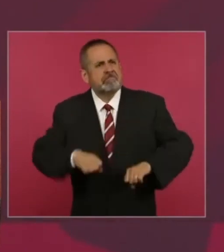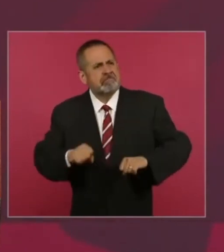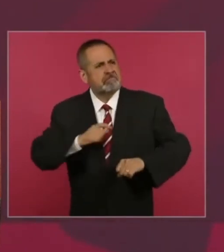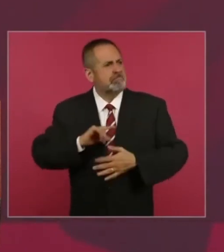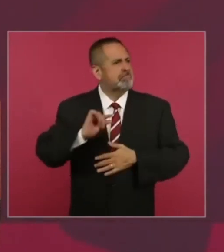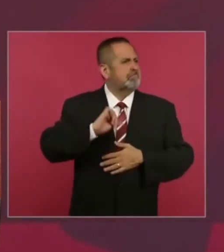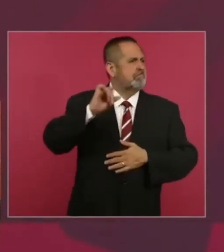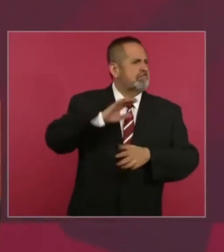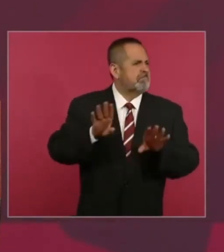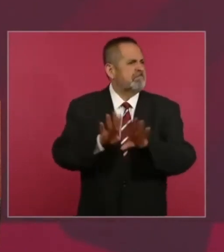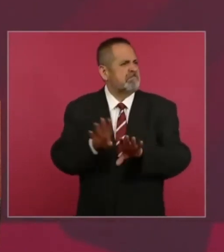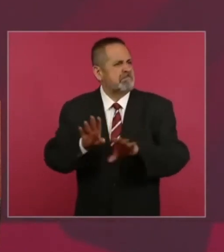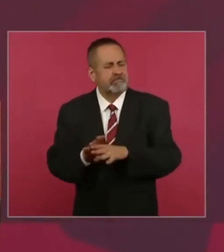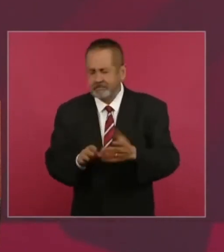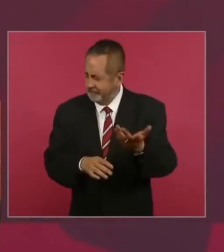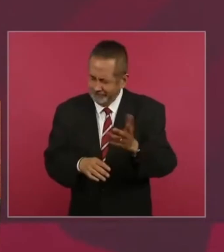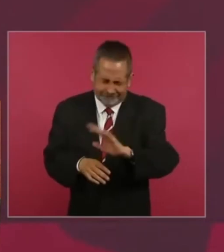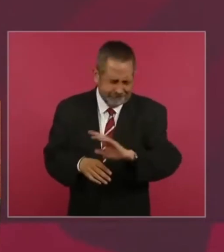vida.